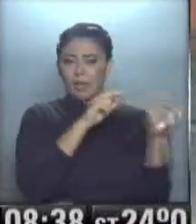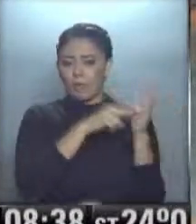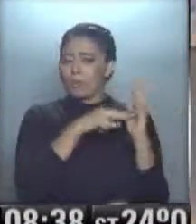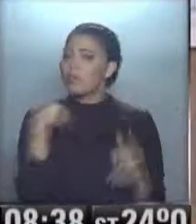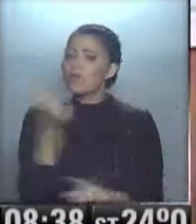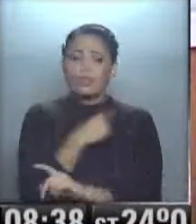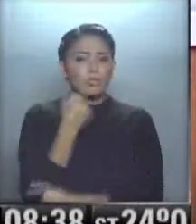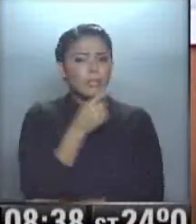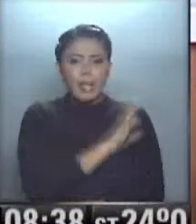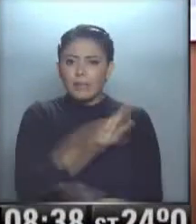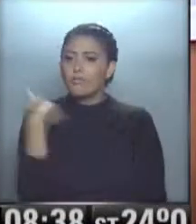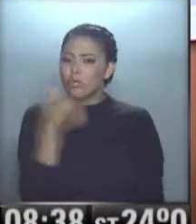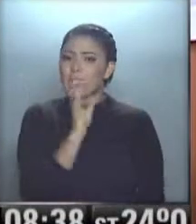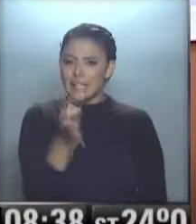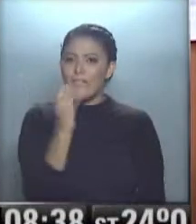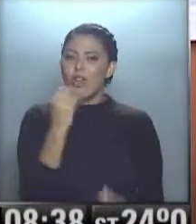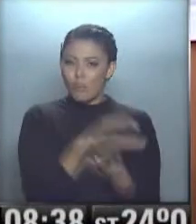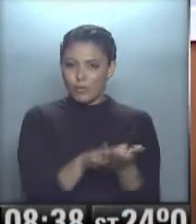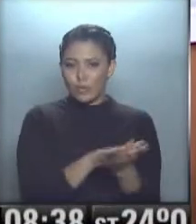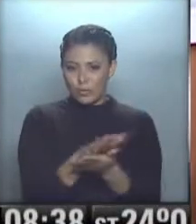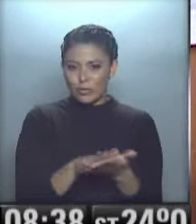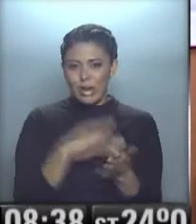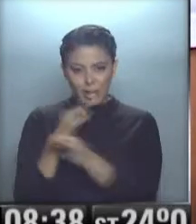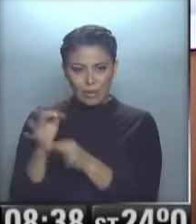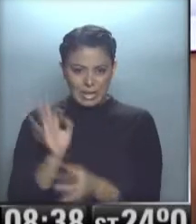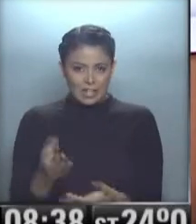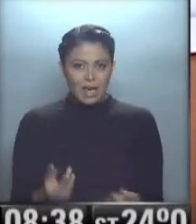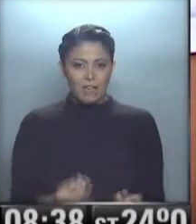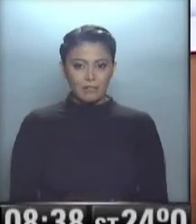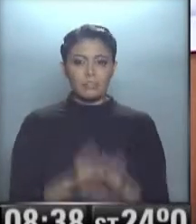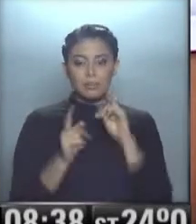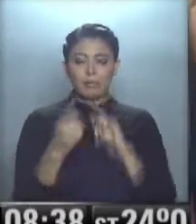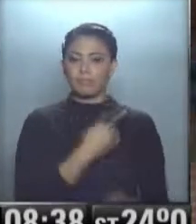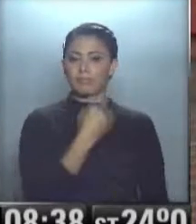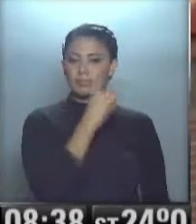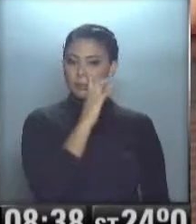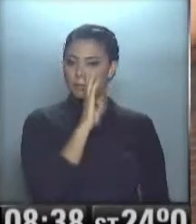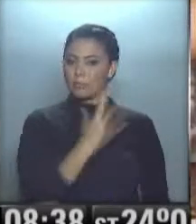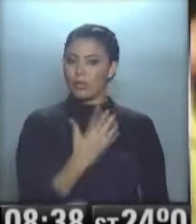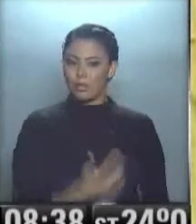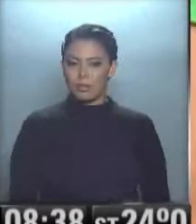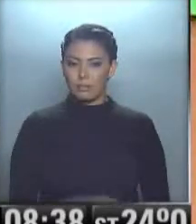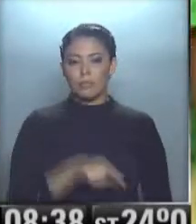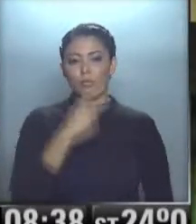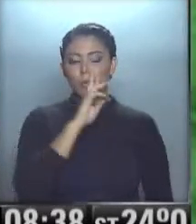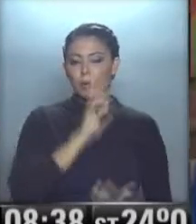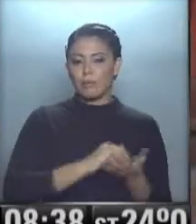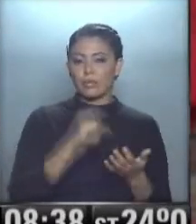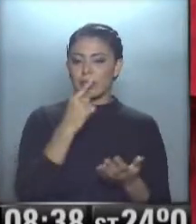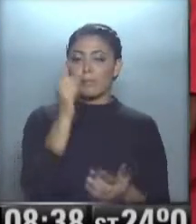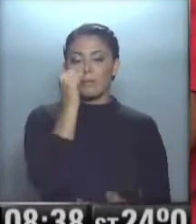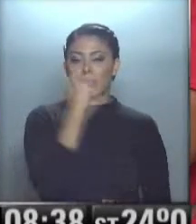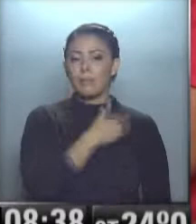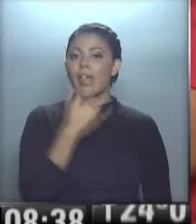desde las escuelas, sabíamos cómo solucionar eso y de hecho tenemos la autoridad para hacerlo. Los padres denunciaron que